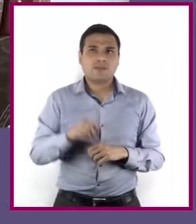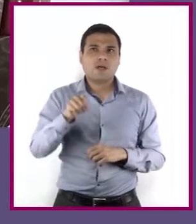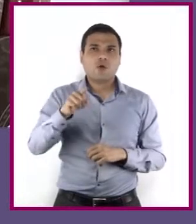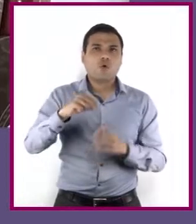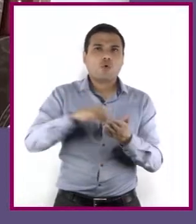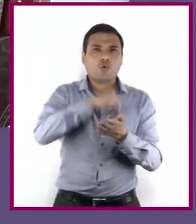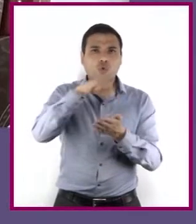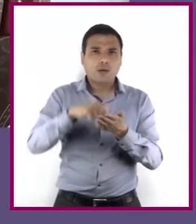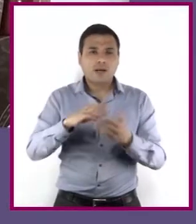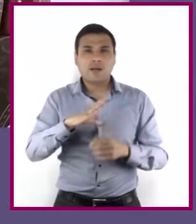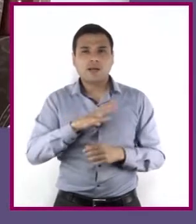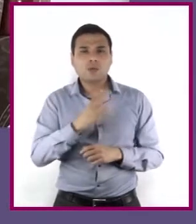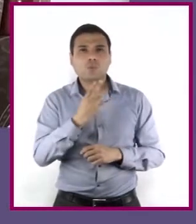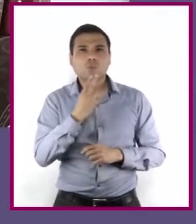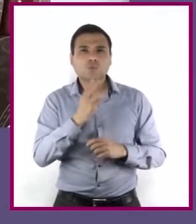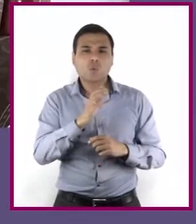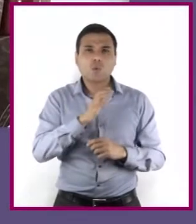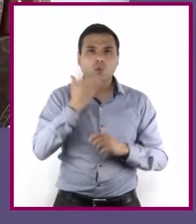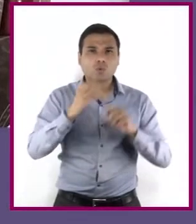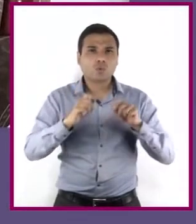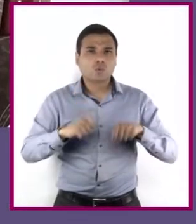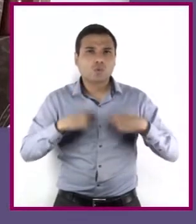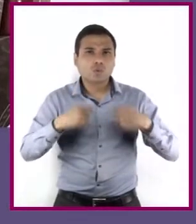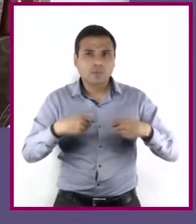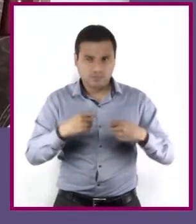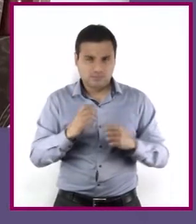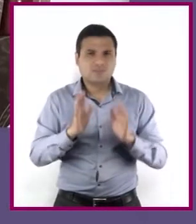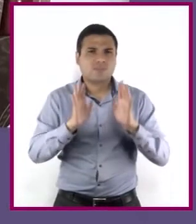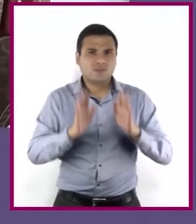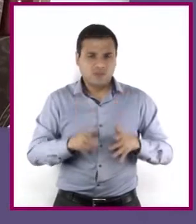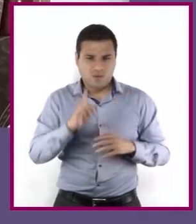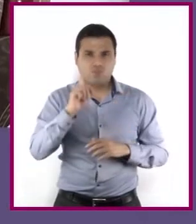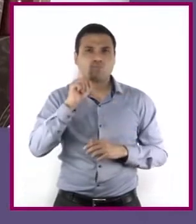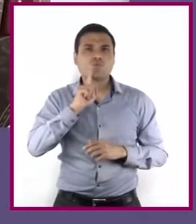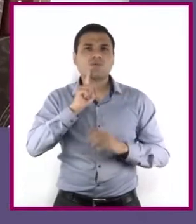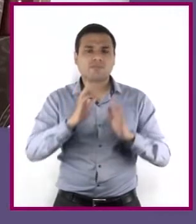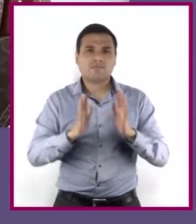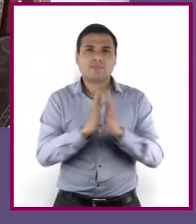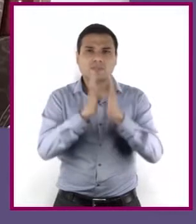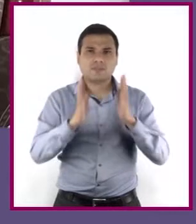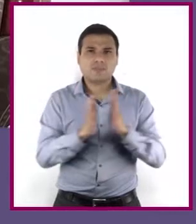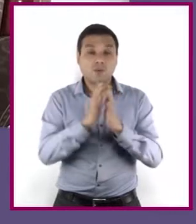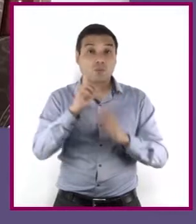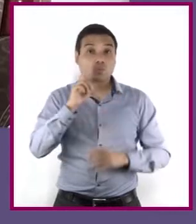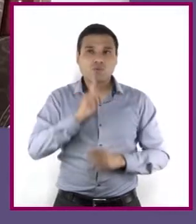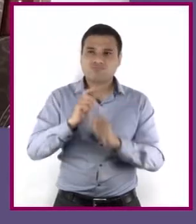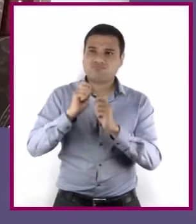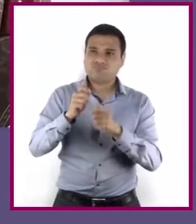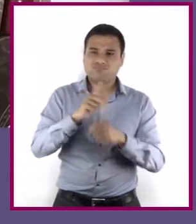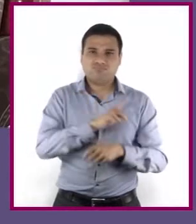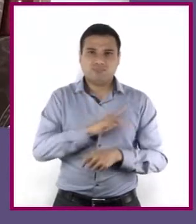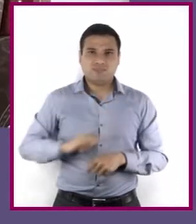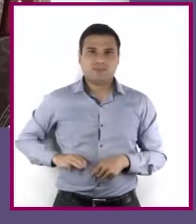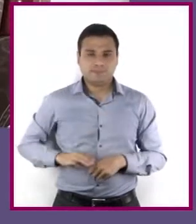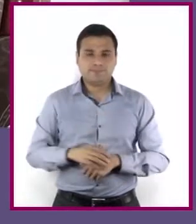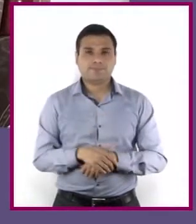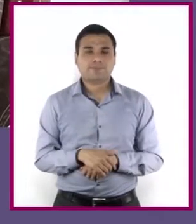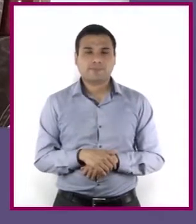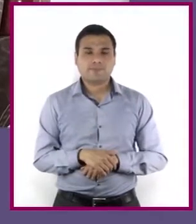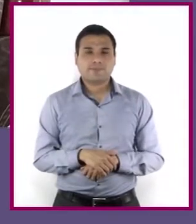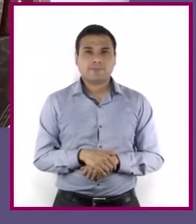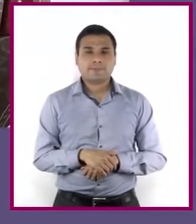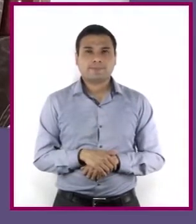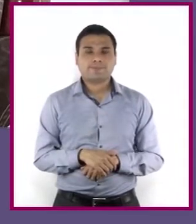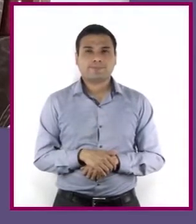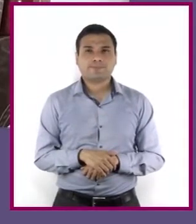costumbres y cada vez son más las que se convierten en presidentas municipales. Responsabiliza a las